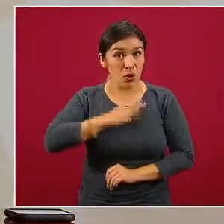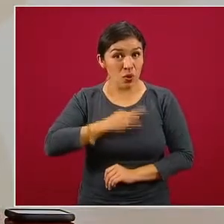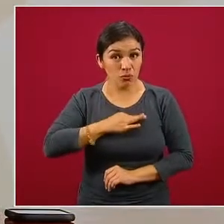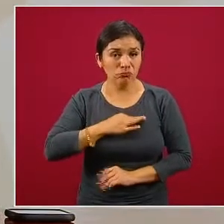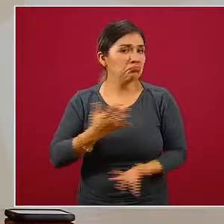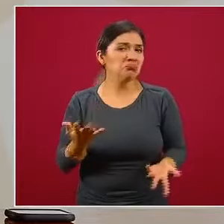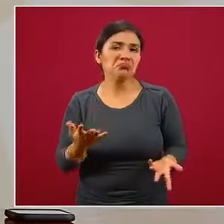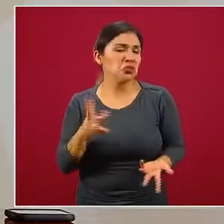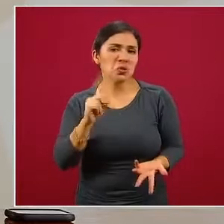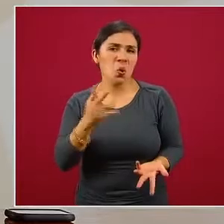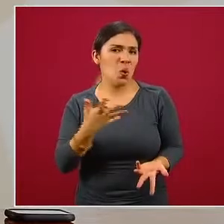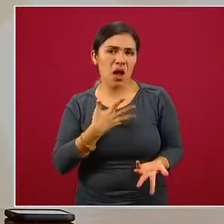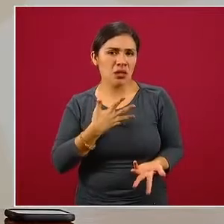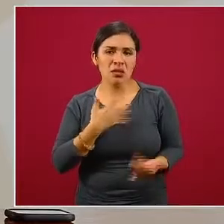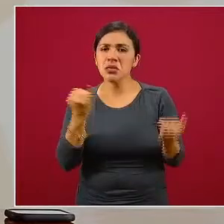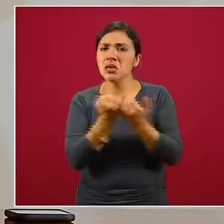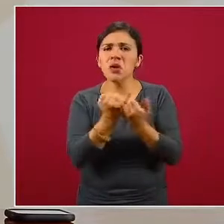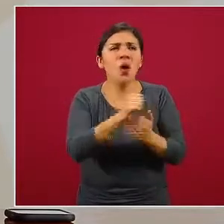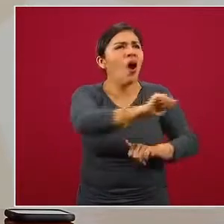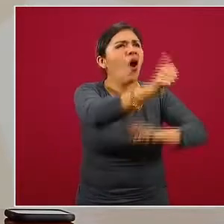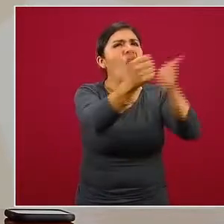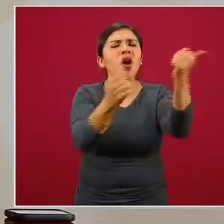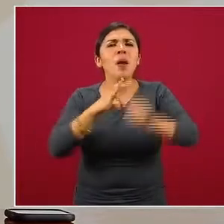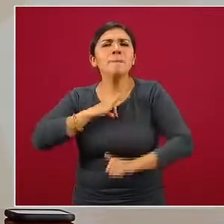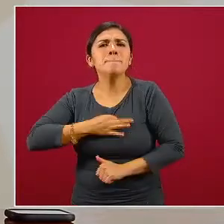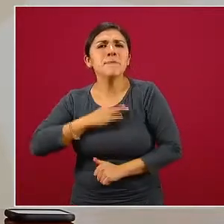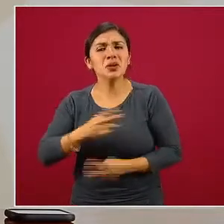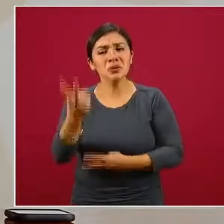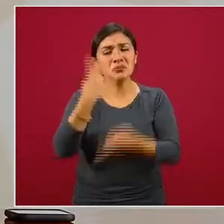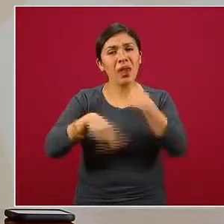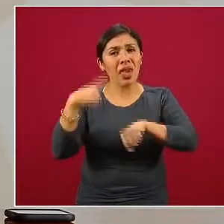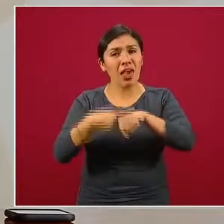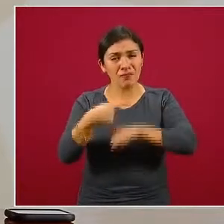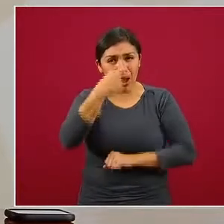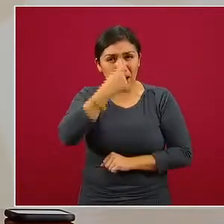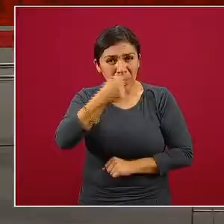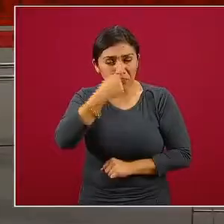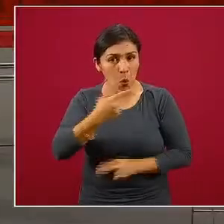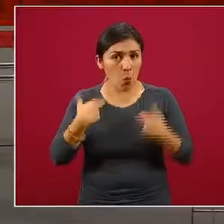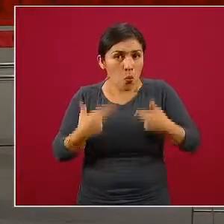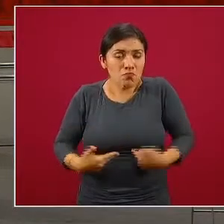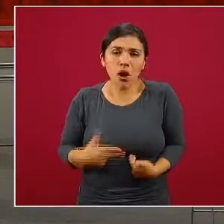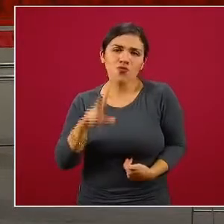la gran mayoría de virus que producen enfermedades respiratorias en el humano.